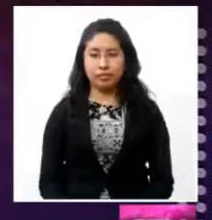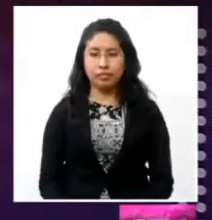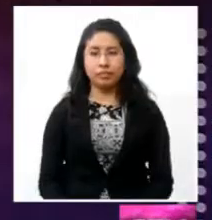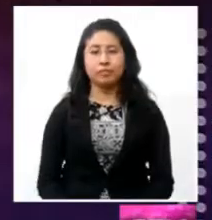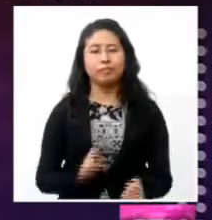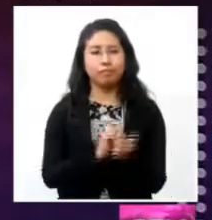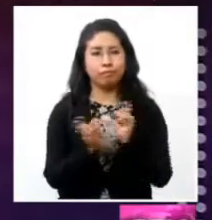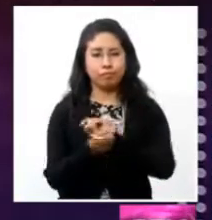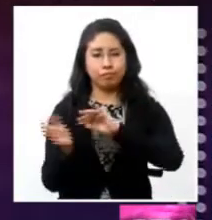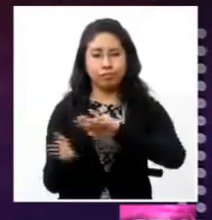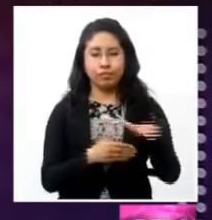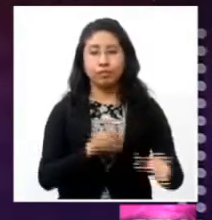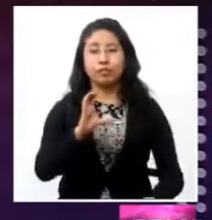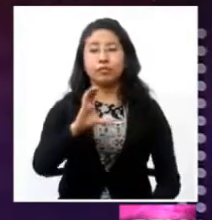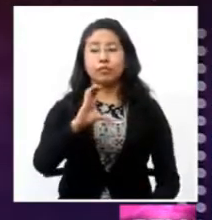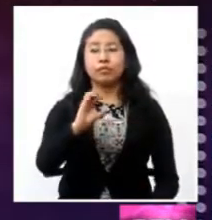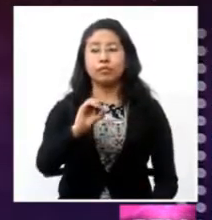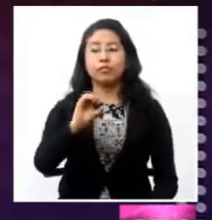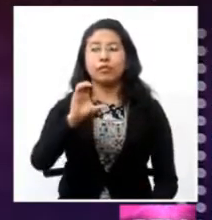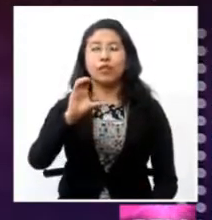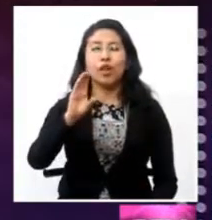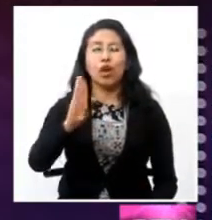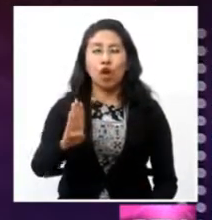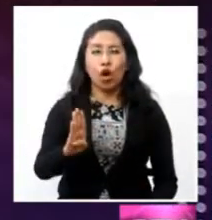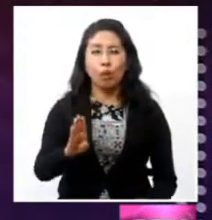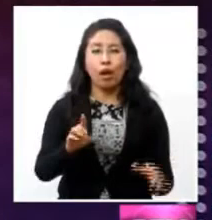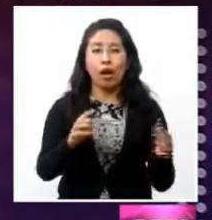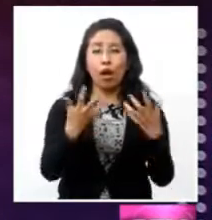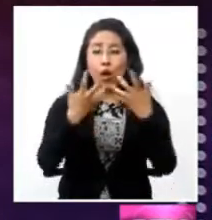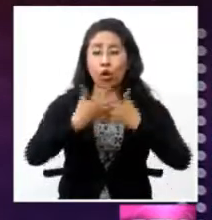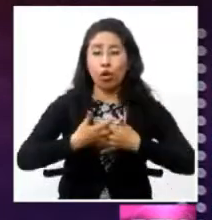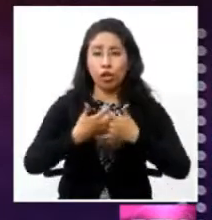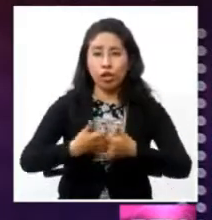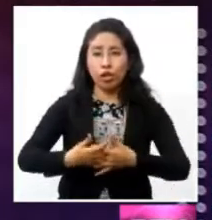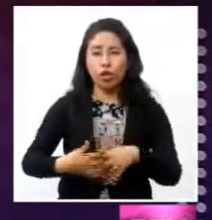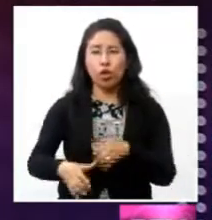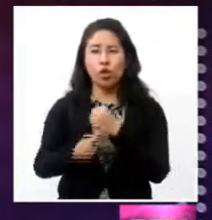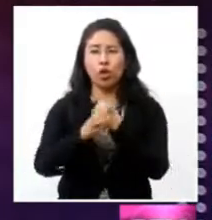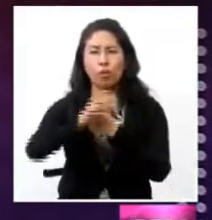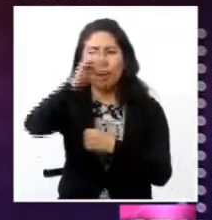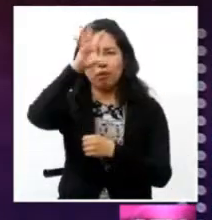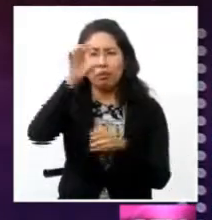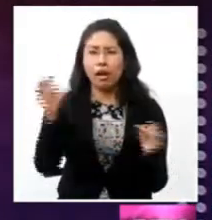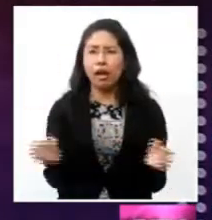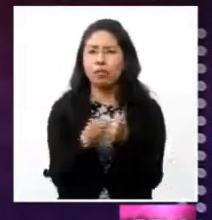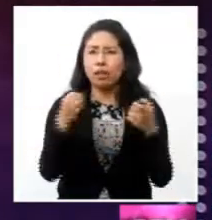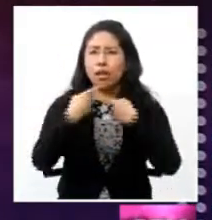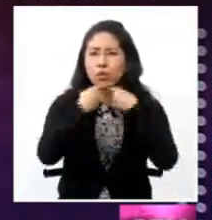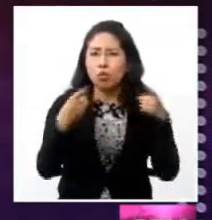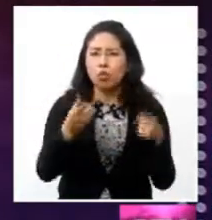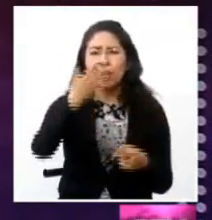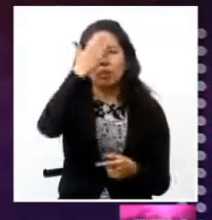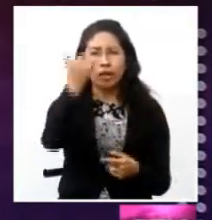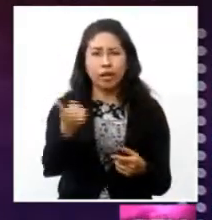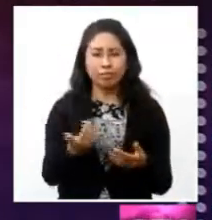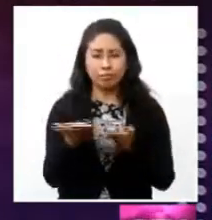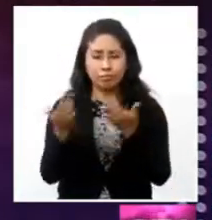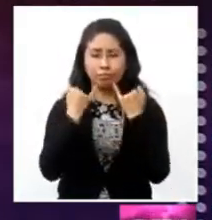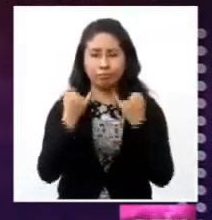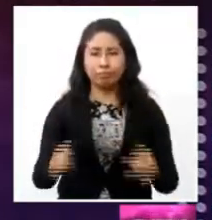Cambiamos. La central obrera boliviana y el sector minero se declaran en emergencia. ¿Cuál es el motivo? Veamos el